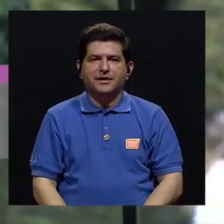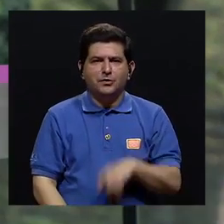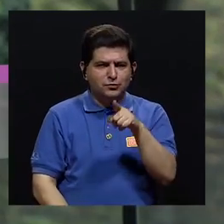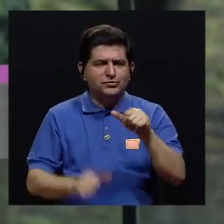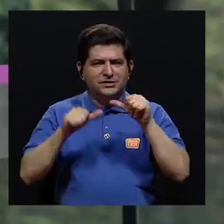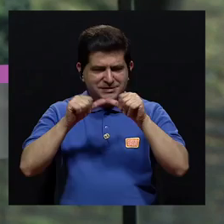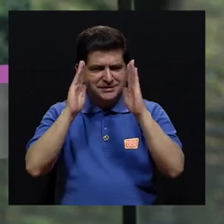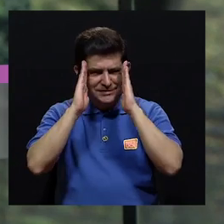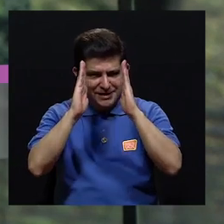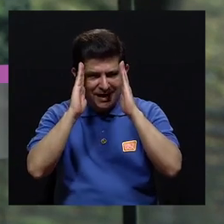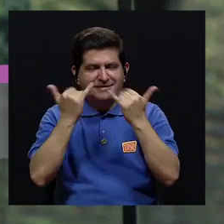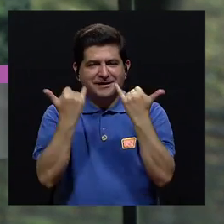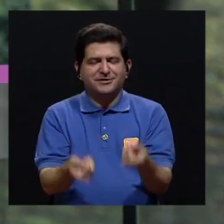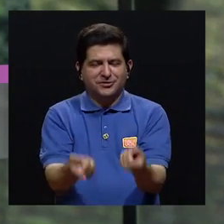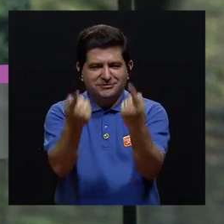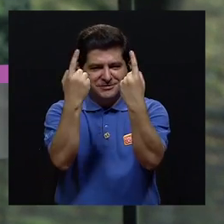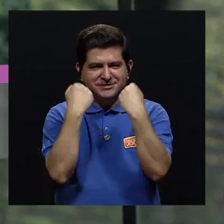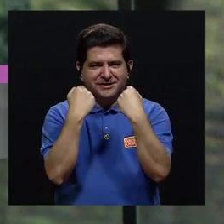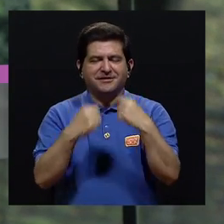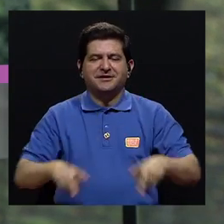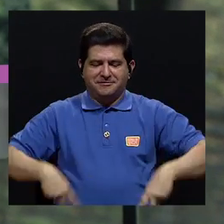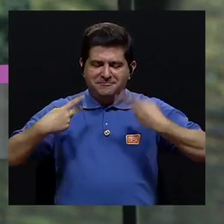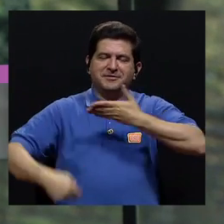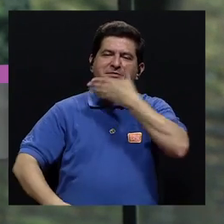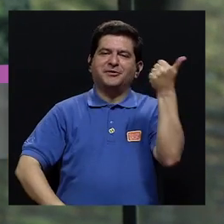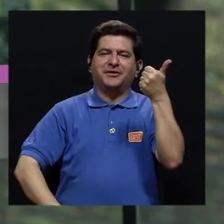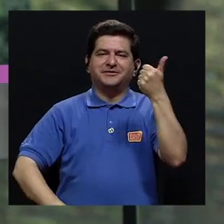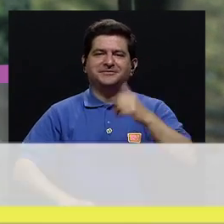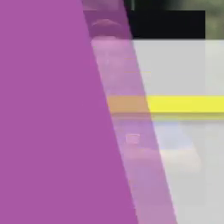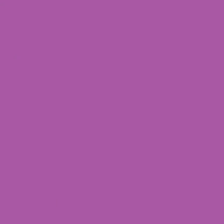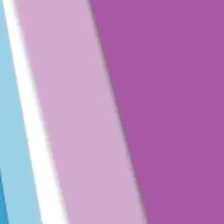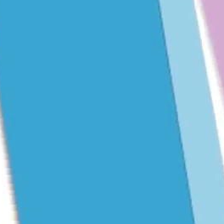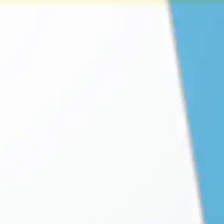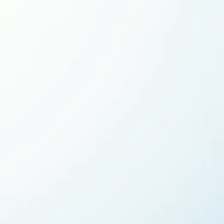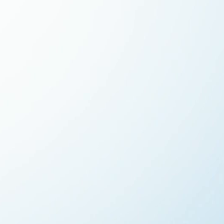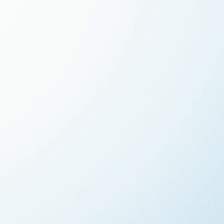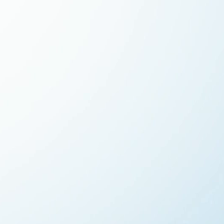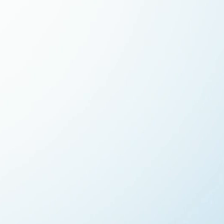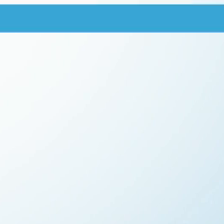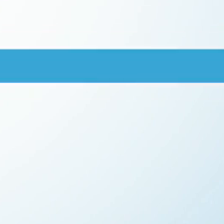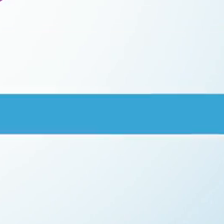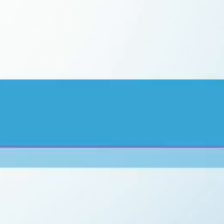Necesitamos que se quede ahí con nosotros y ya regresamos en Vivir Mejor.